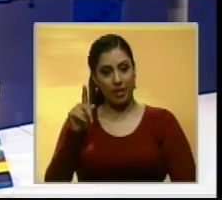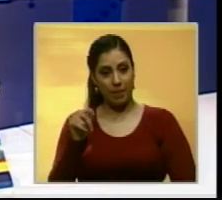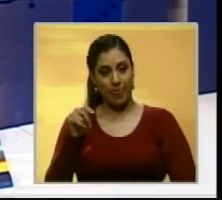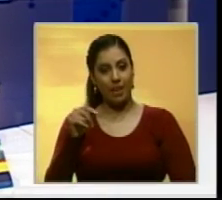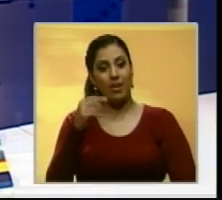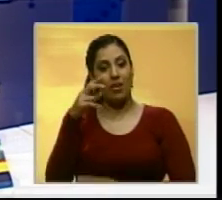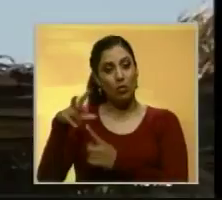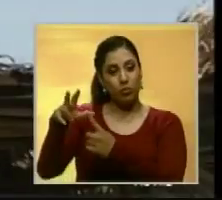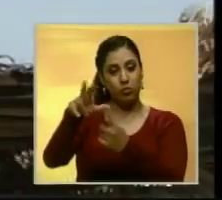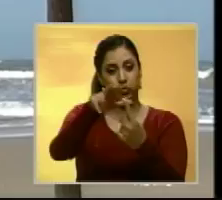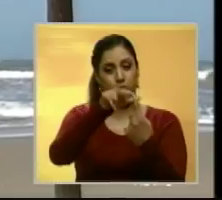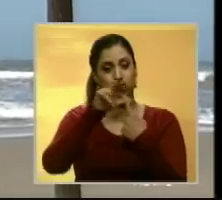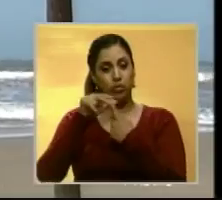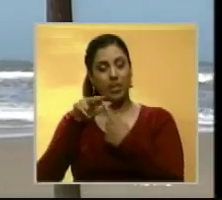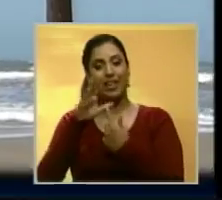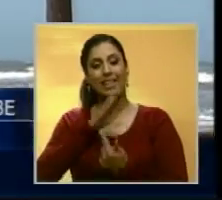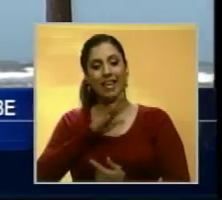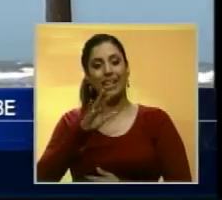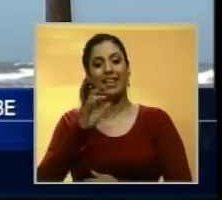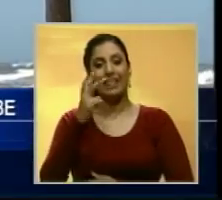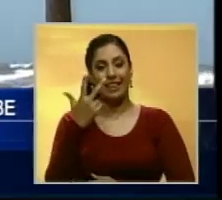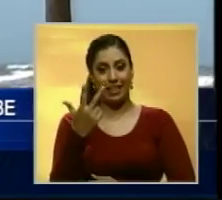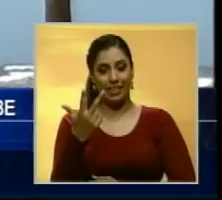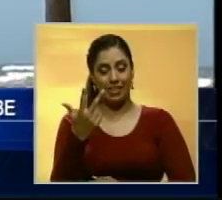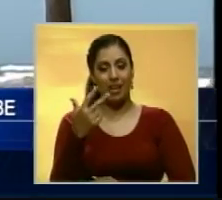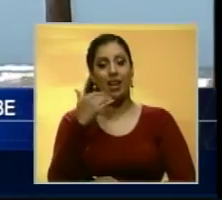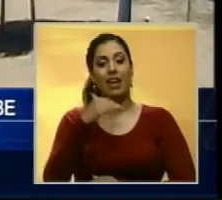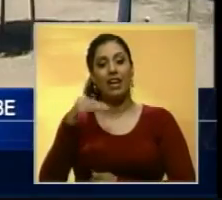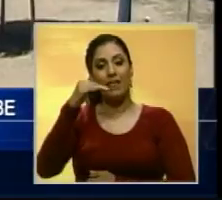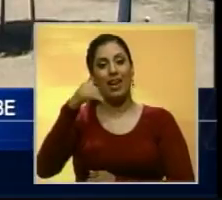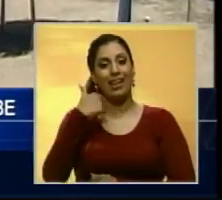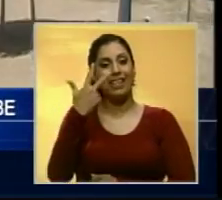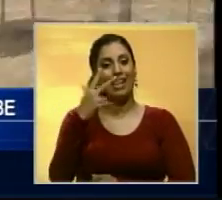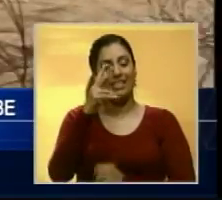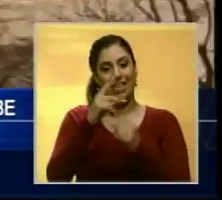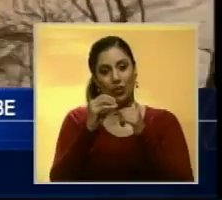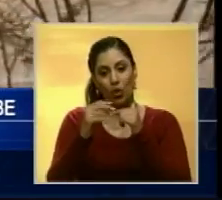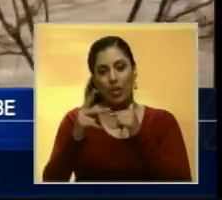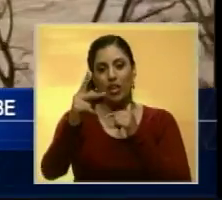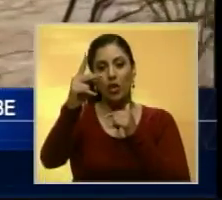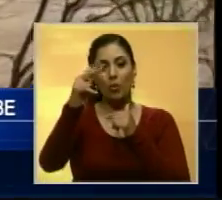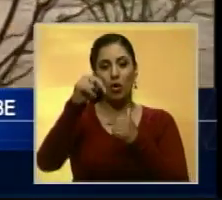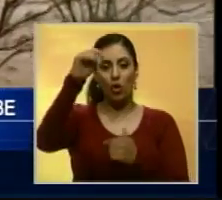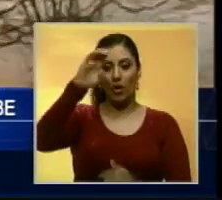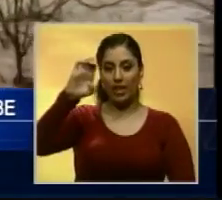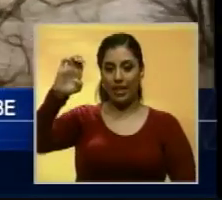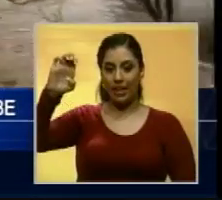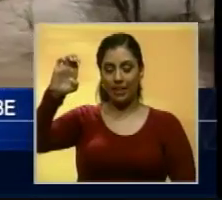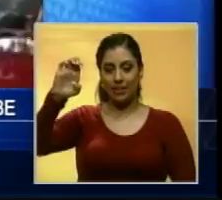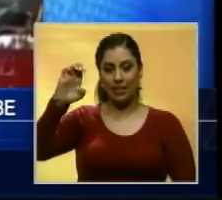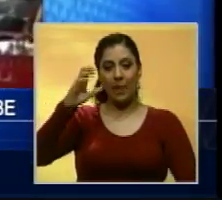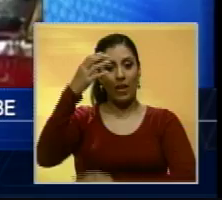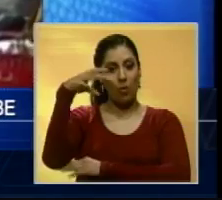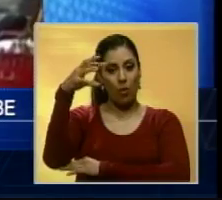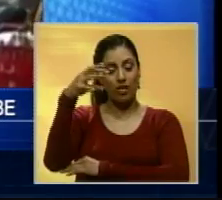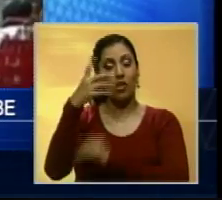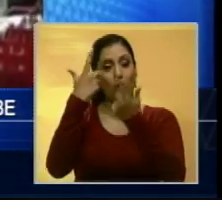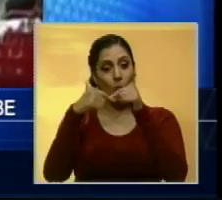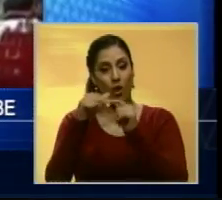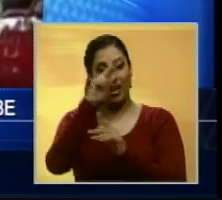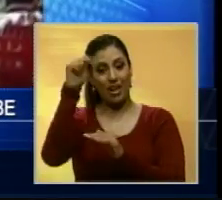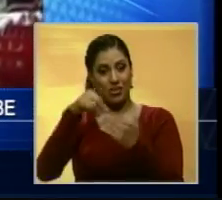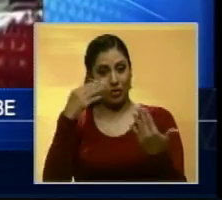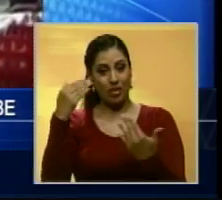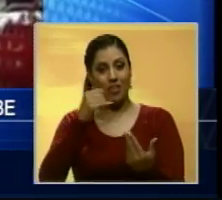El fenómeno meteorológico se ubica en categoría 3 y se localiza a 300 kilómetros al noroeste de Curazao. El Centro Nacional